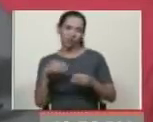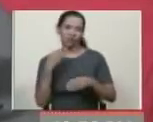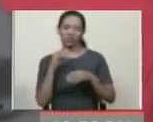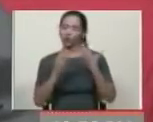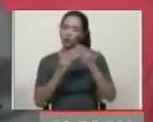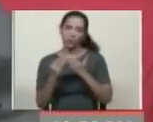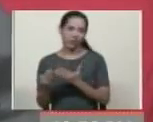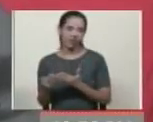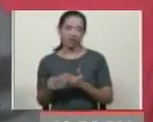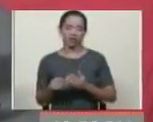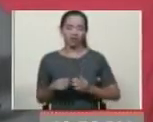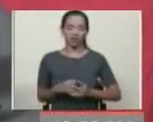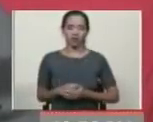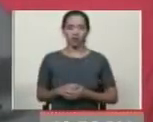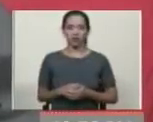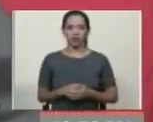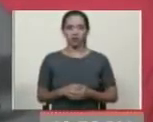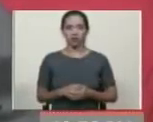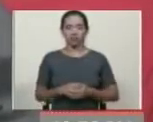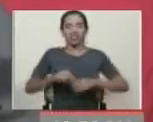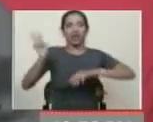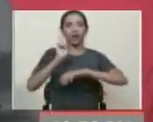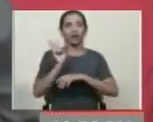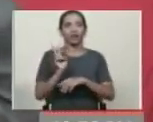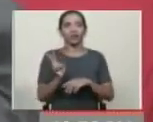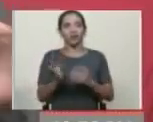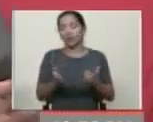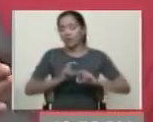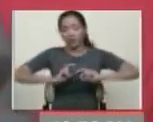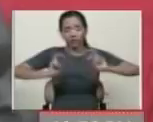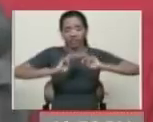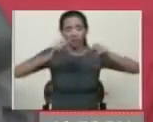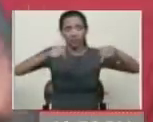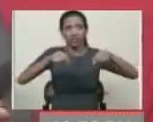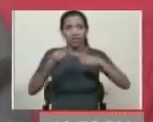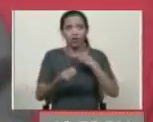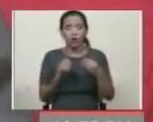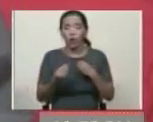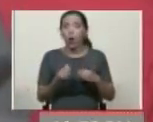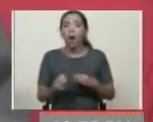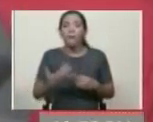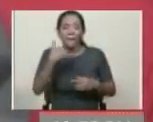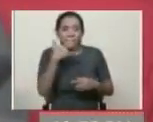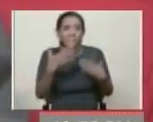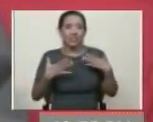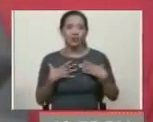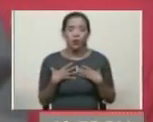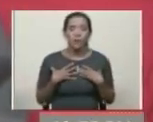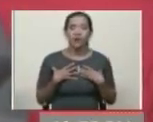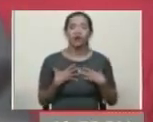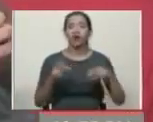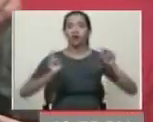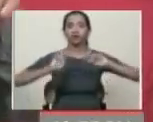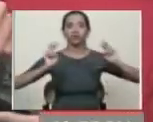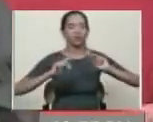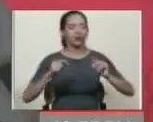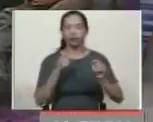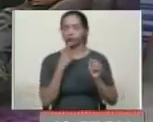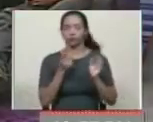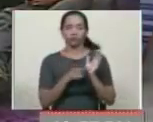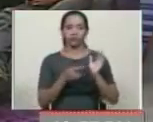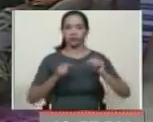serán como la Venezuela. Era un tema así. ¿Cómo sacaron mi número? ¿Cómo pasaron? Era un tema increíble.